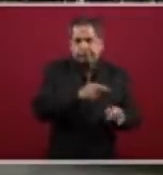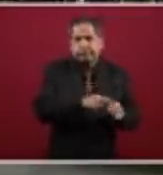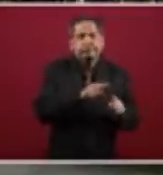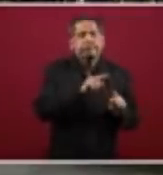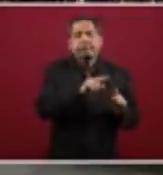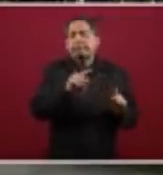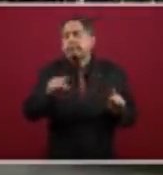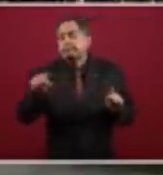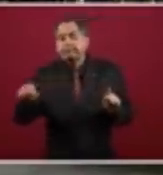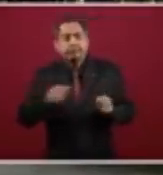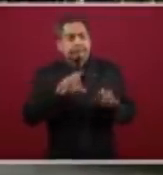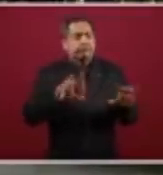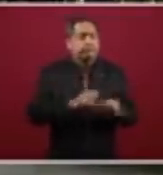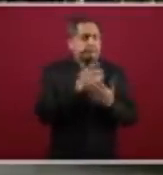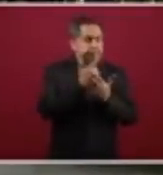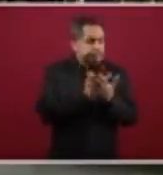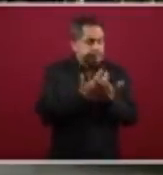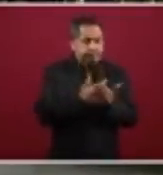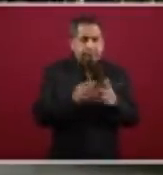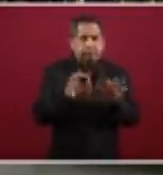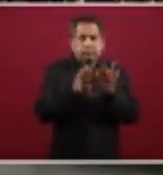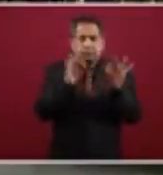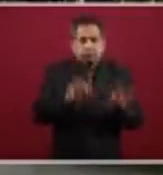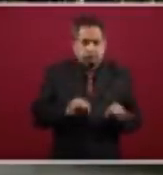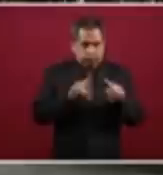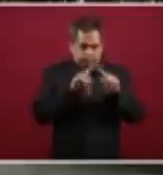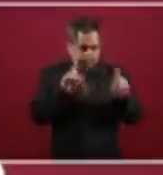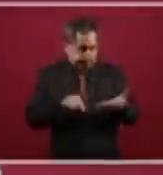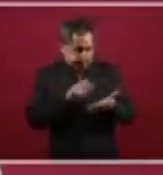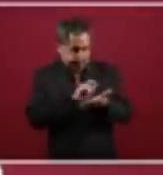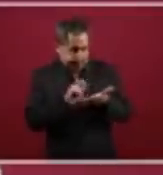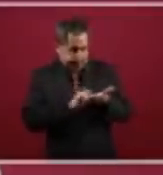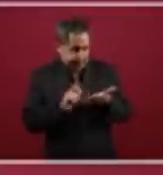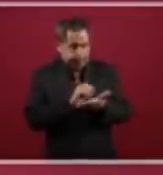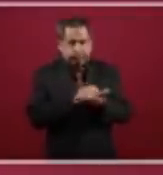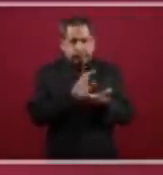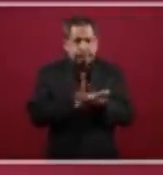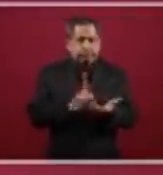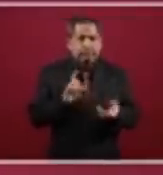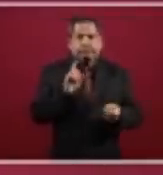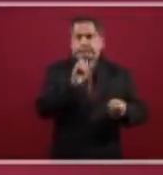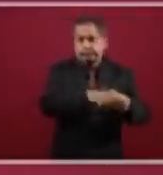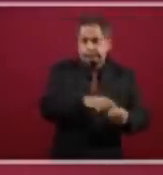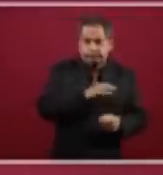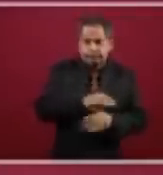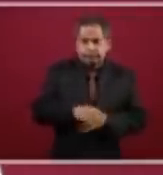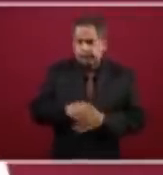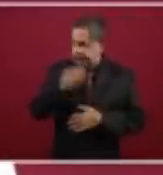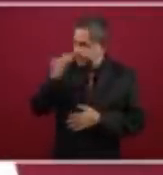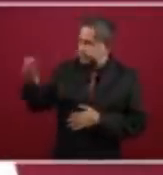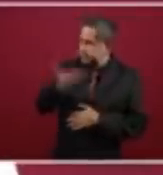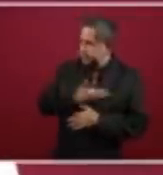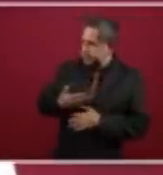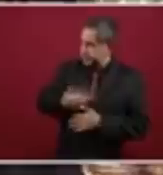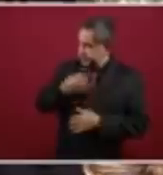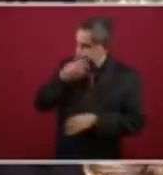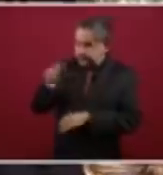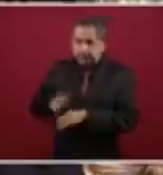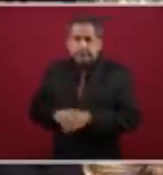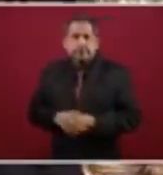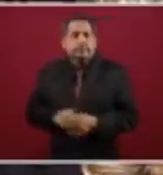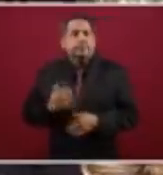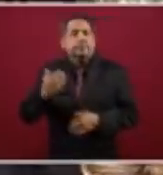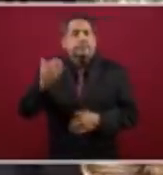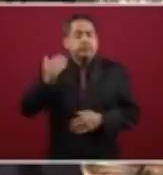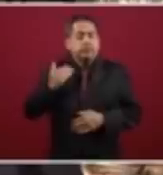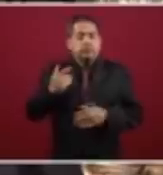para levantar el censo, el formato, y de esa manera estamos en comunicación. Le informo, señor presidente, que en el último corte